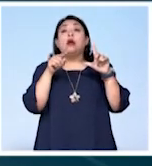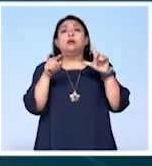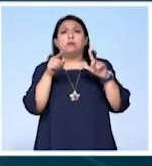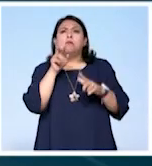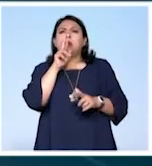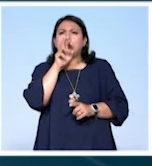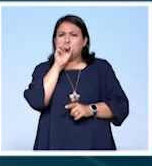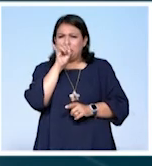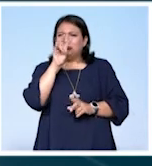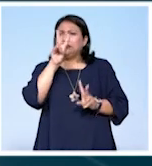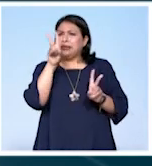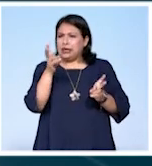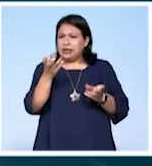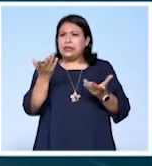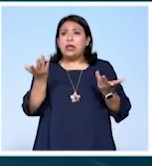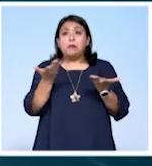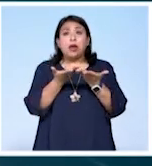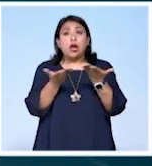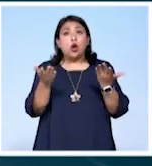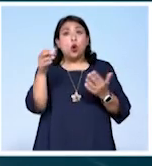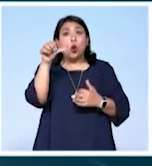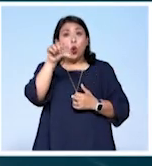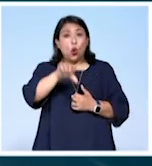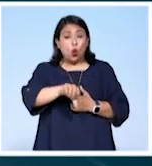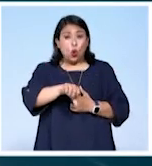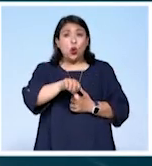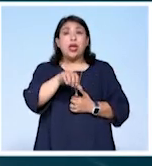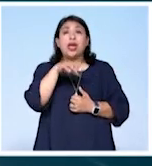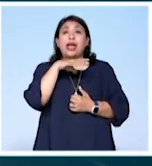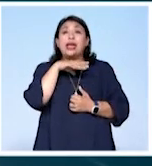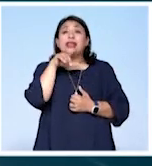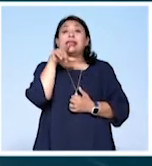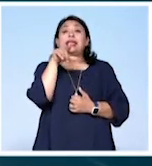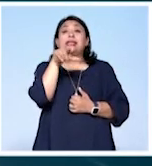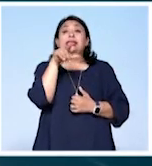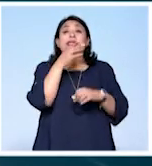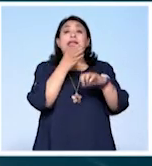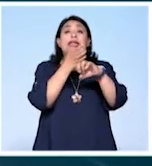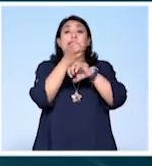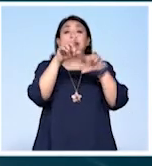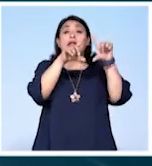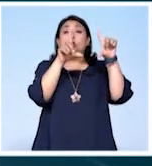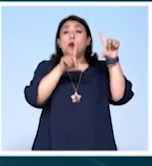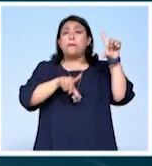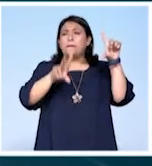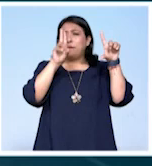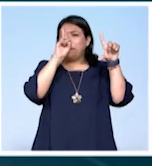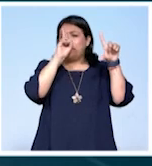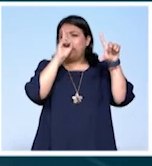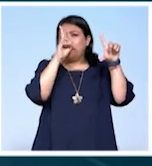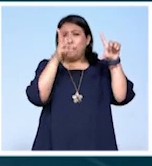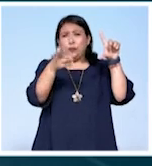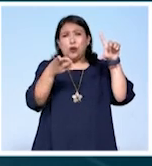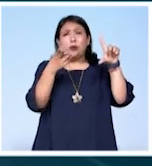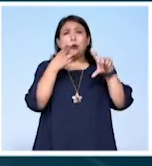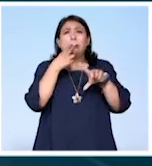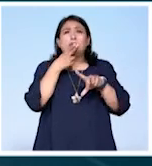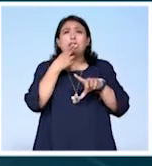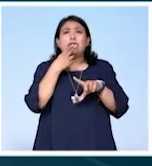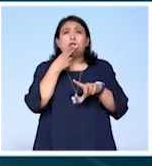han preocupado por este tema y actualmente existen 17 estados de la República que prohíben el